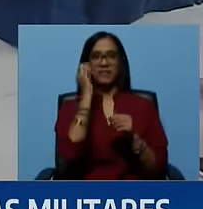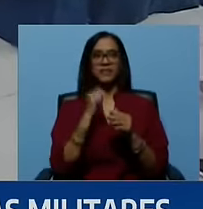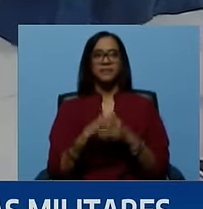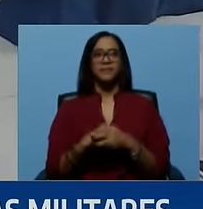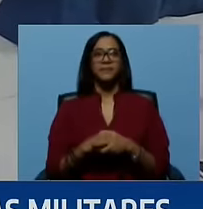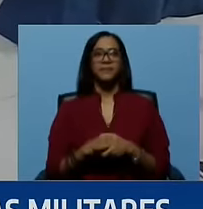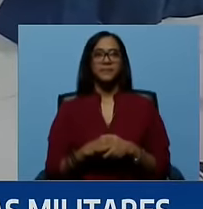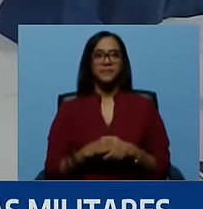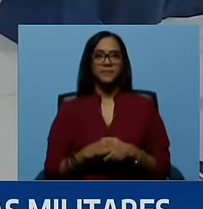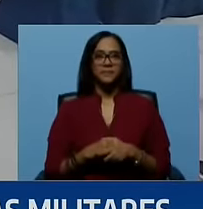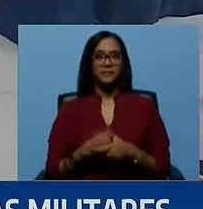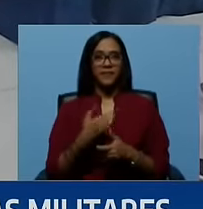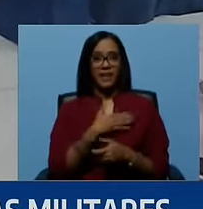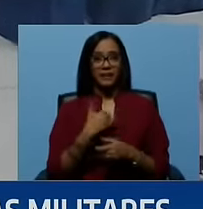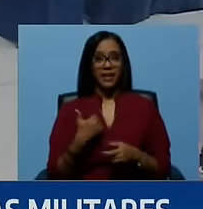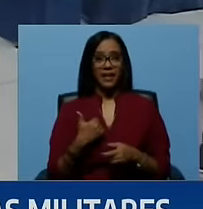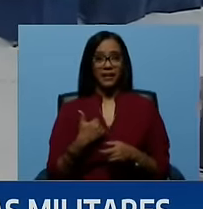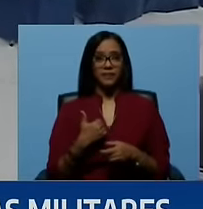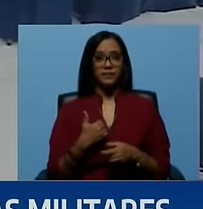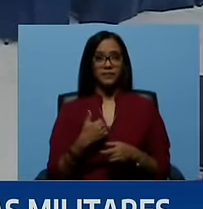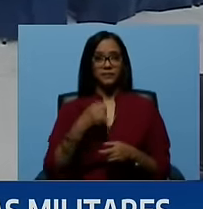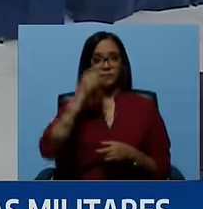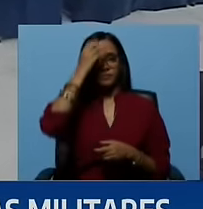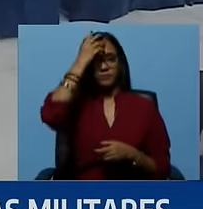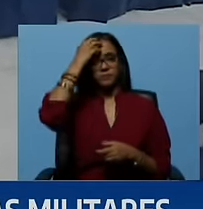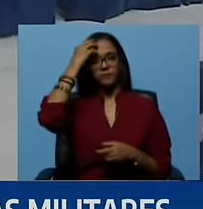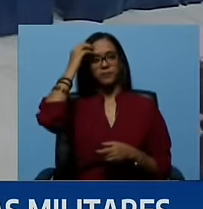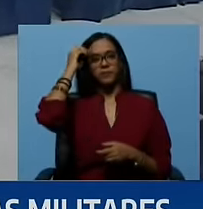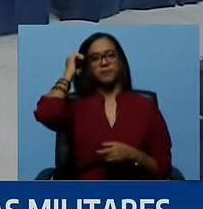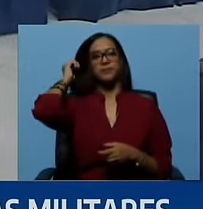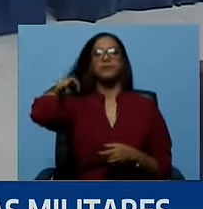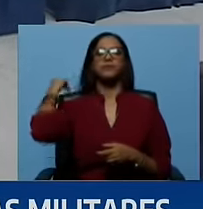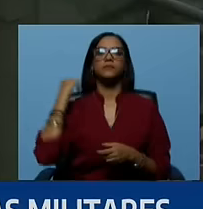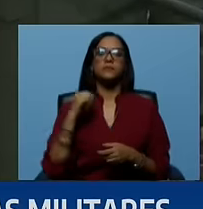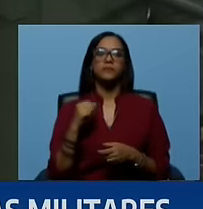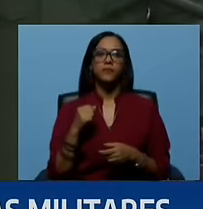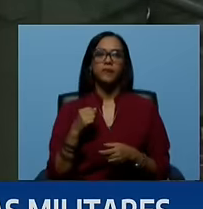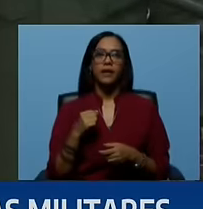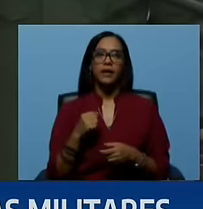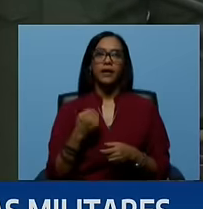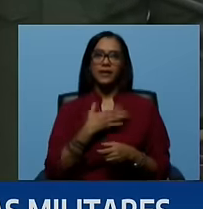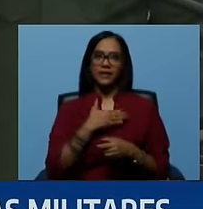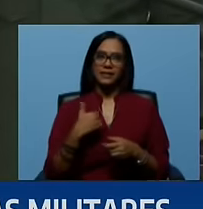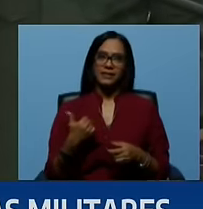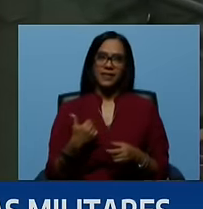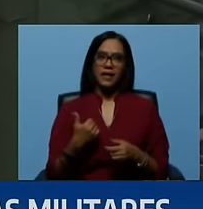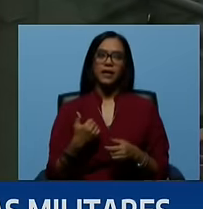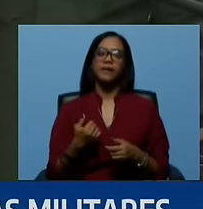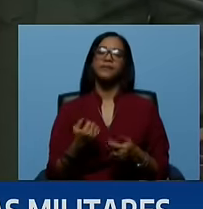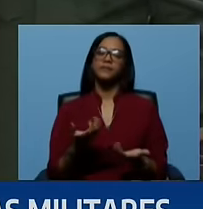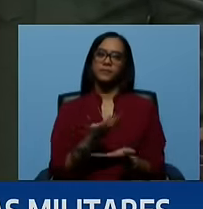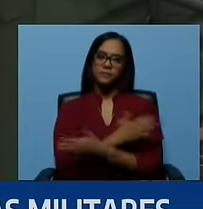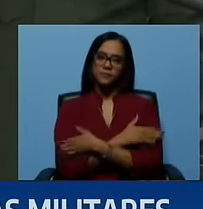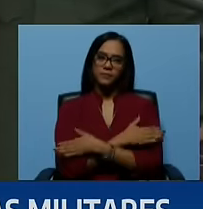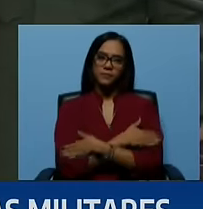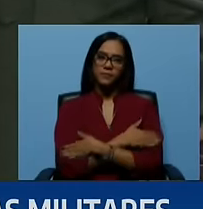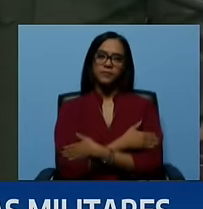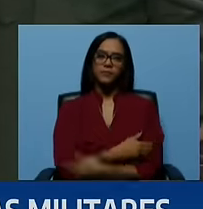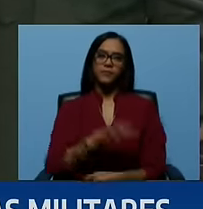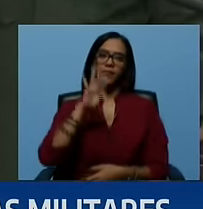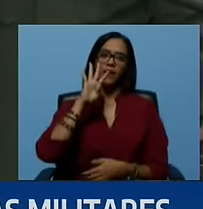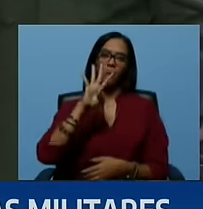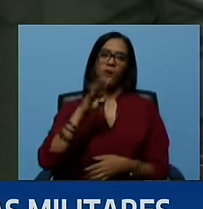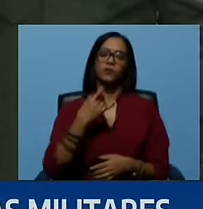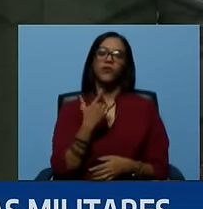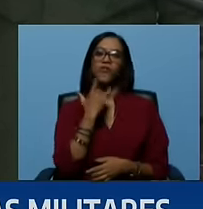HM quisiera proceder a condecorar a cuatro